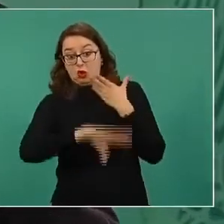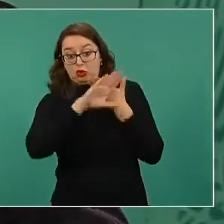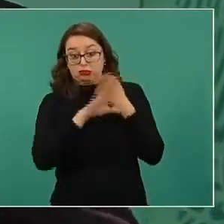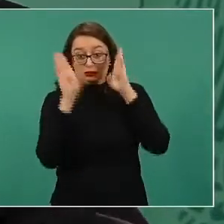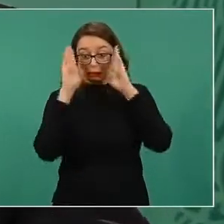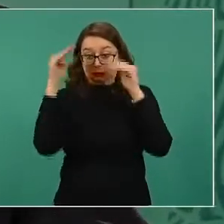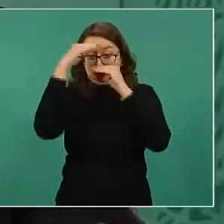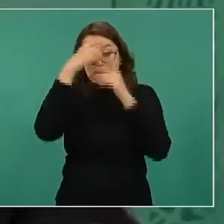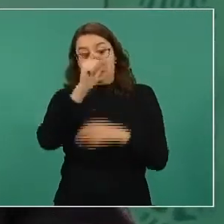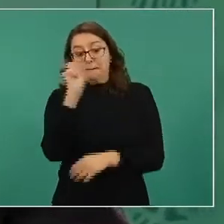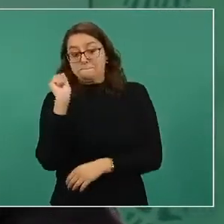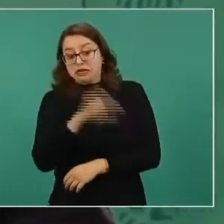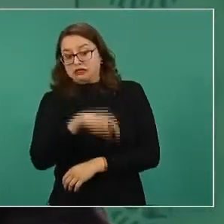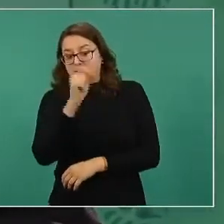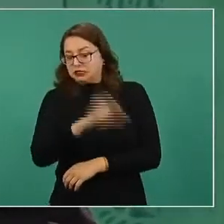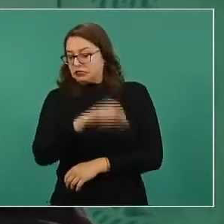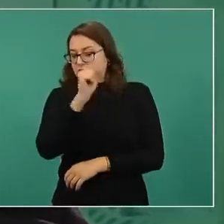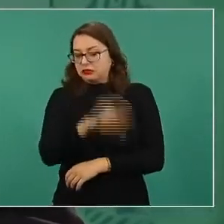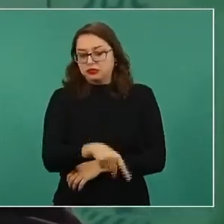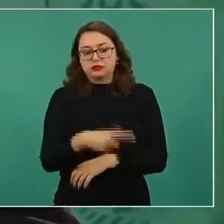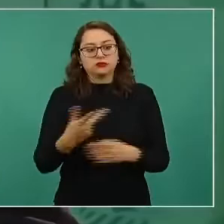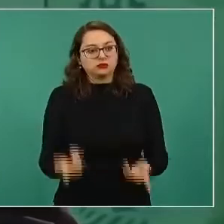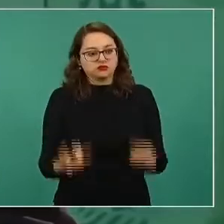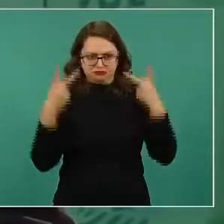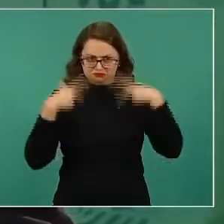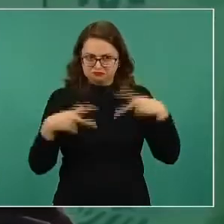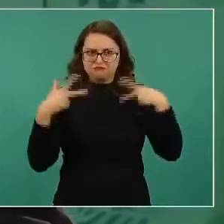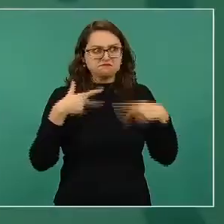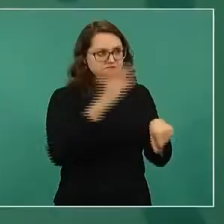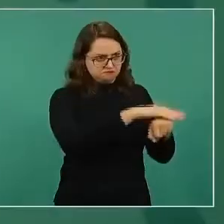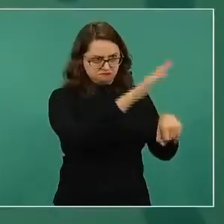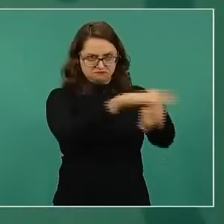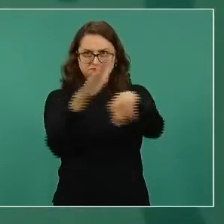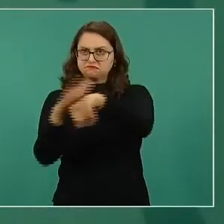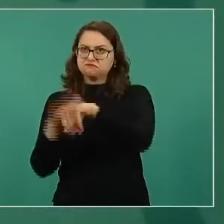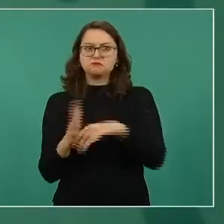votar, que participe la gente,